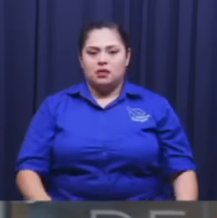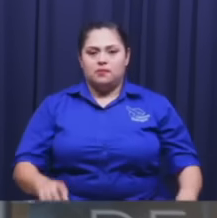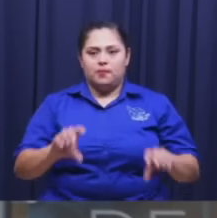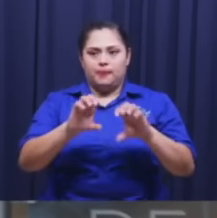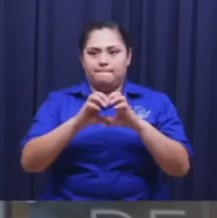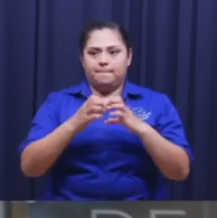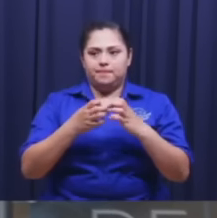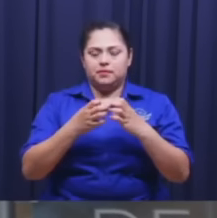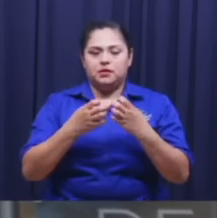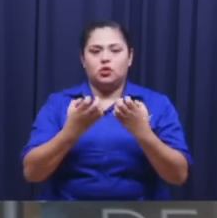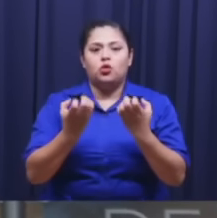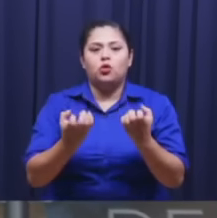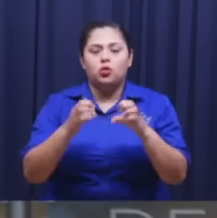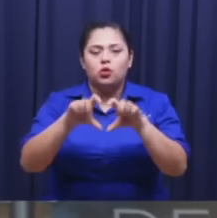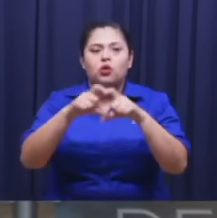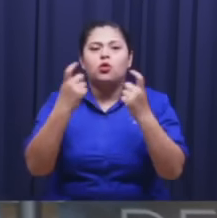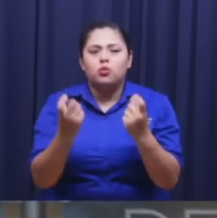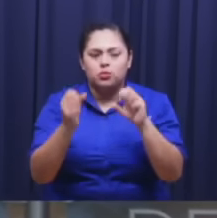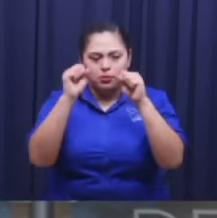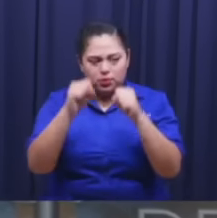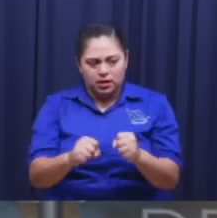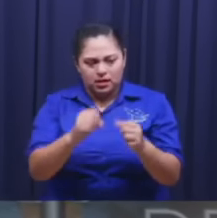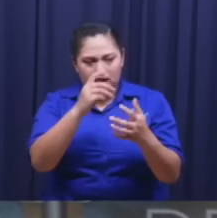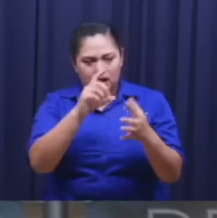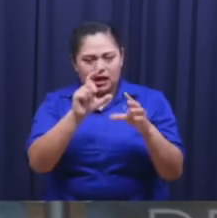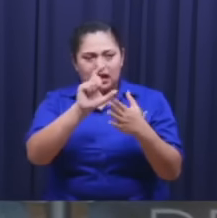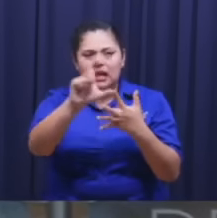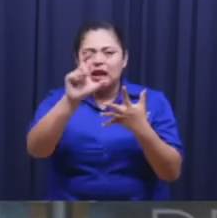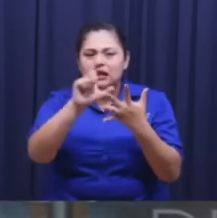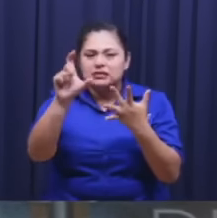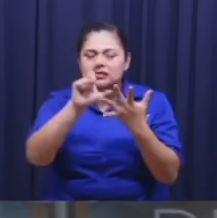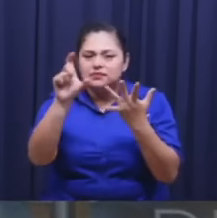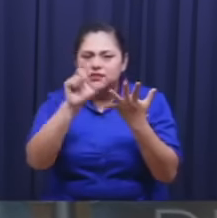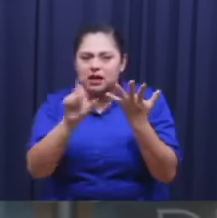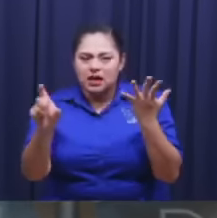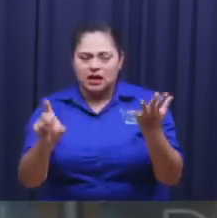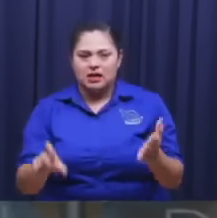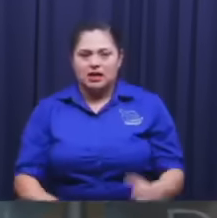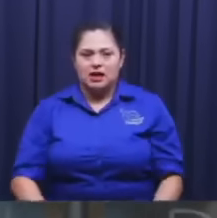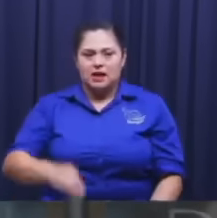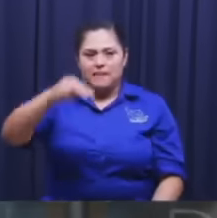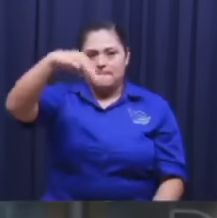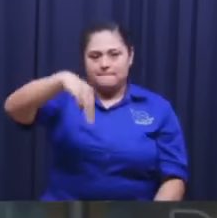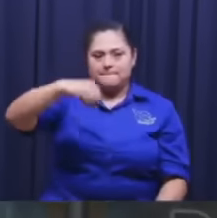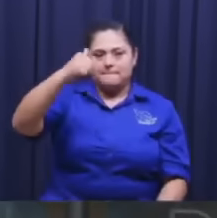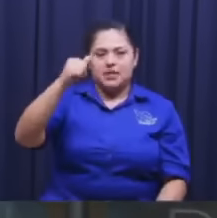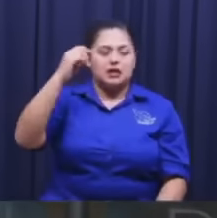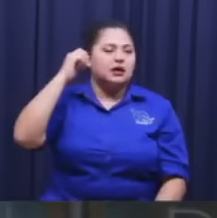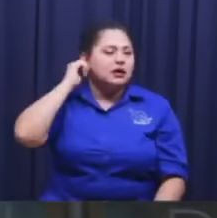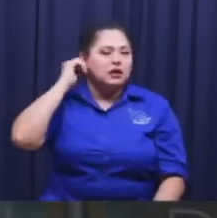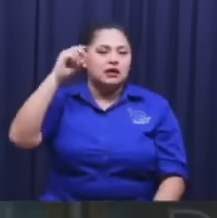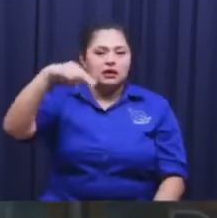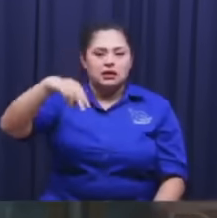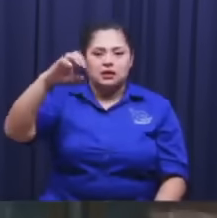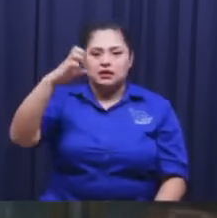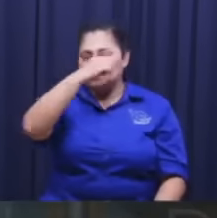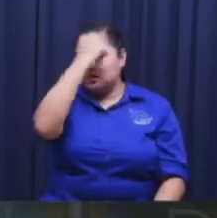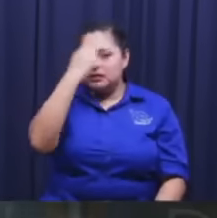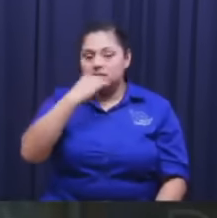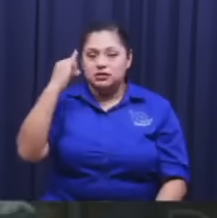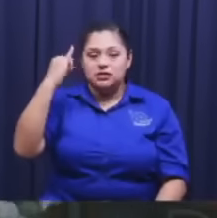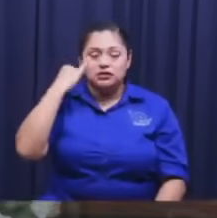dice: no, usted lo necesitamos aquí. Regrese ese sodio. Regrese ese magnesio, pero en lugar de eso voy a echar